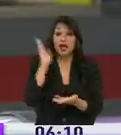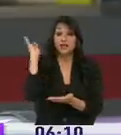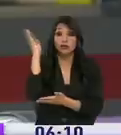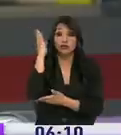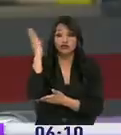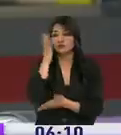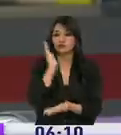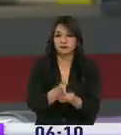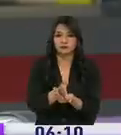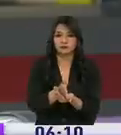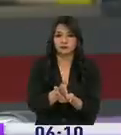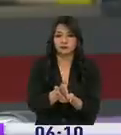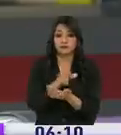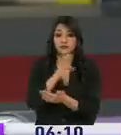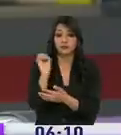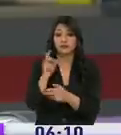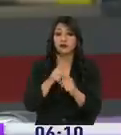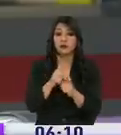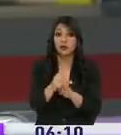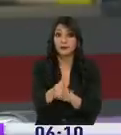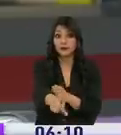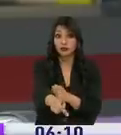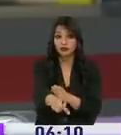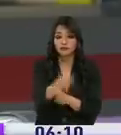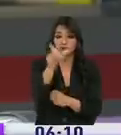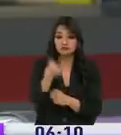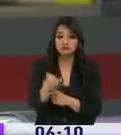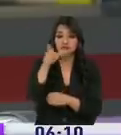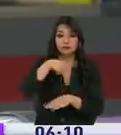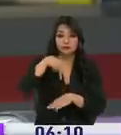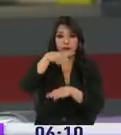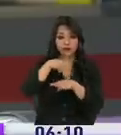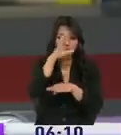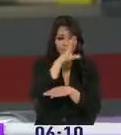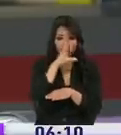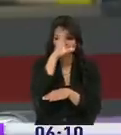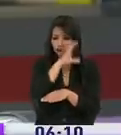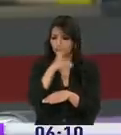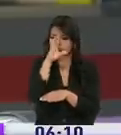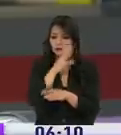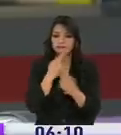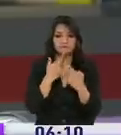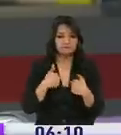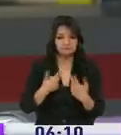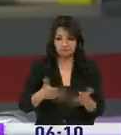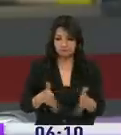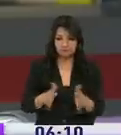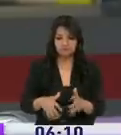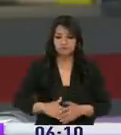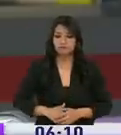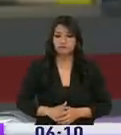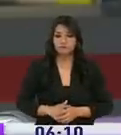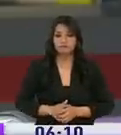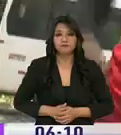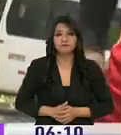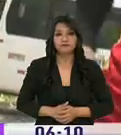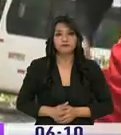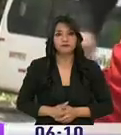de 70 kilómetros. Expertos en rescate buscaron sin resultados positivos. Veamos.